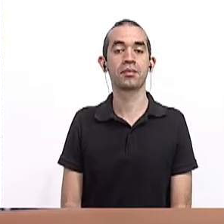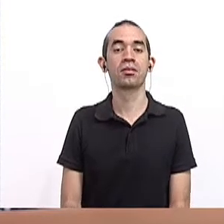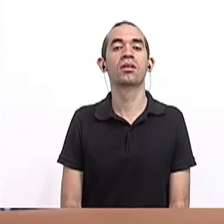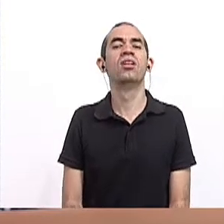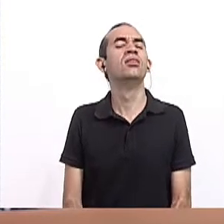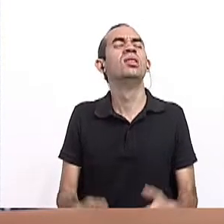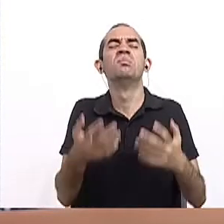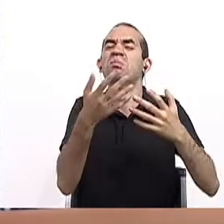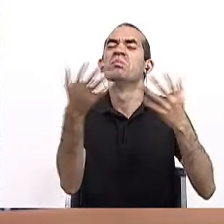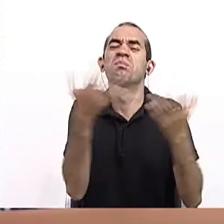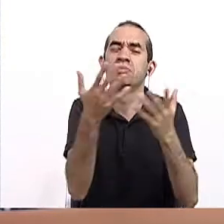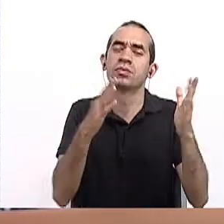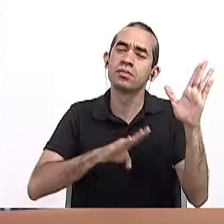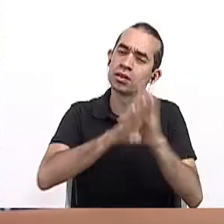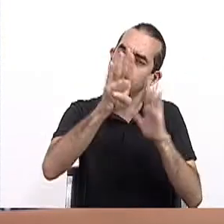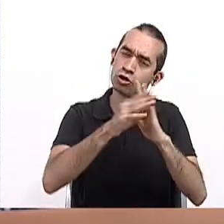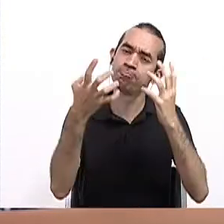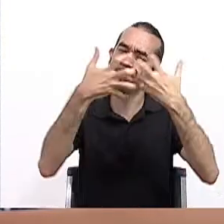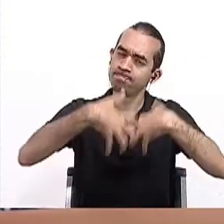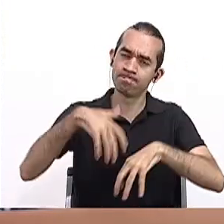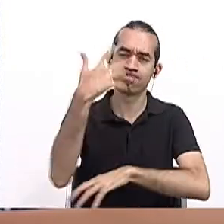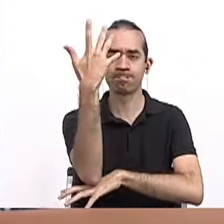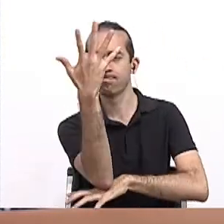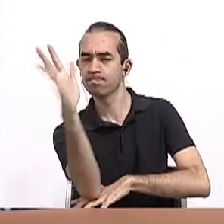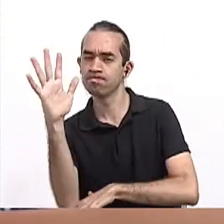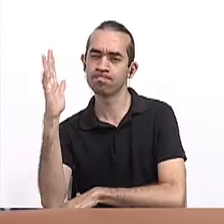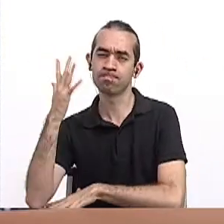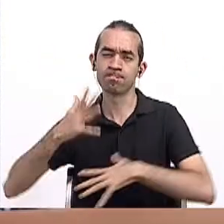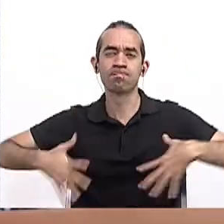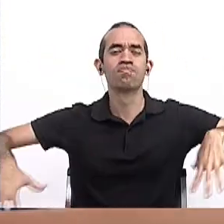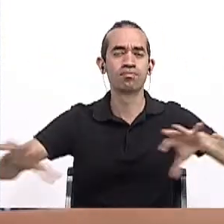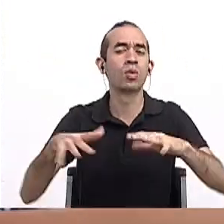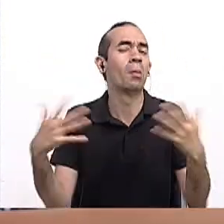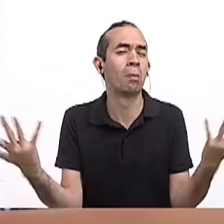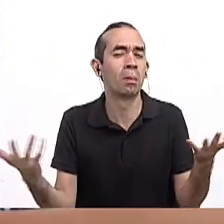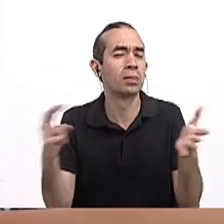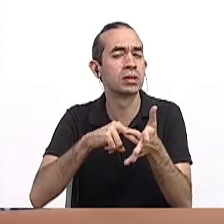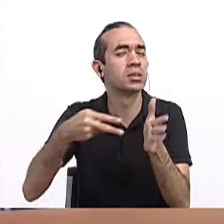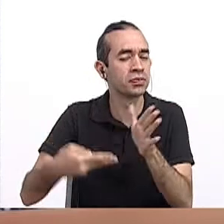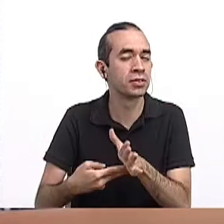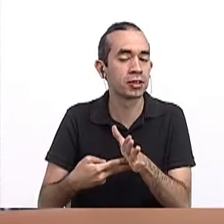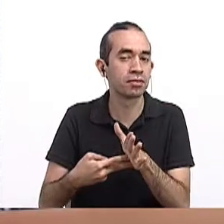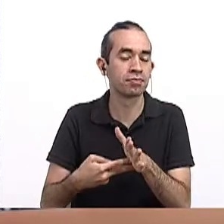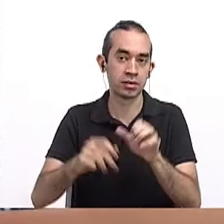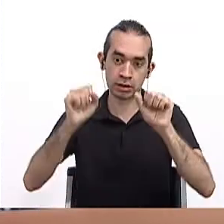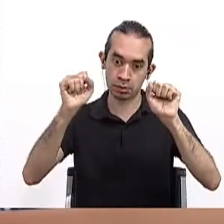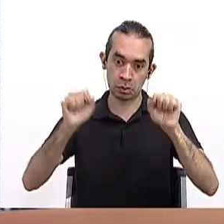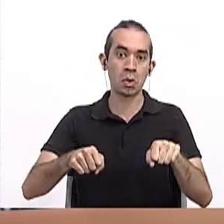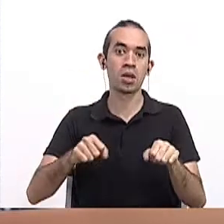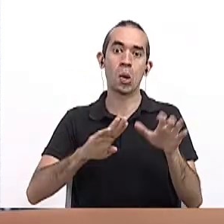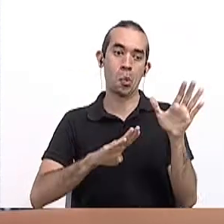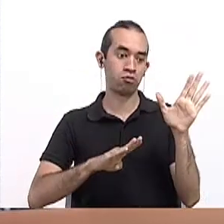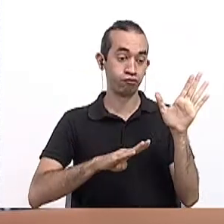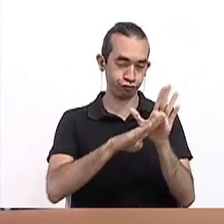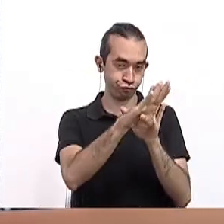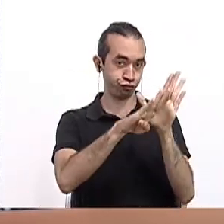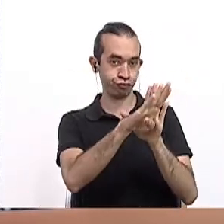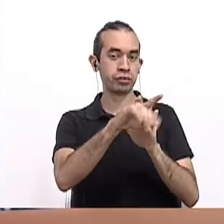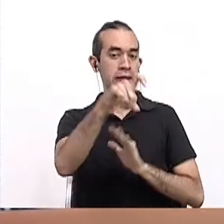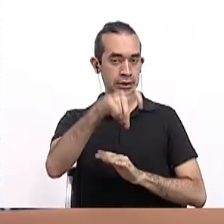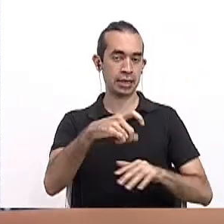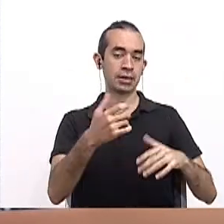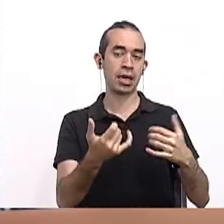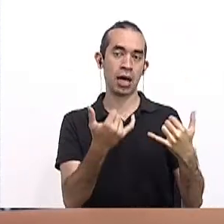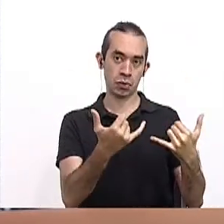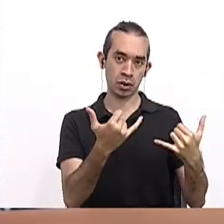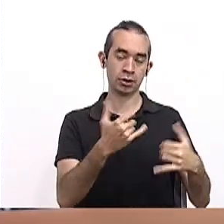Definamos entonces desarrollo sostenible. El desarrollo sostenible es aquel desarrollo capaz de satisfacer las necesidades